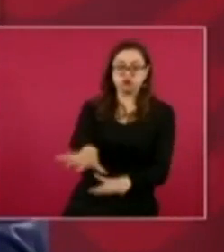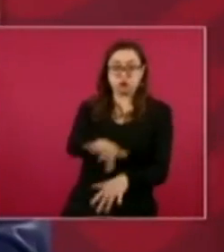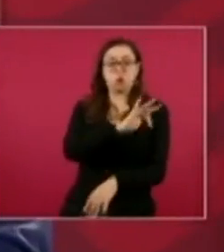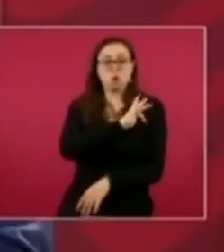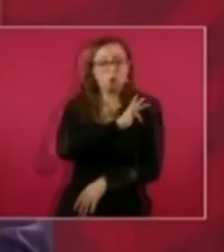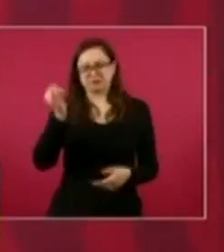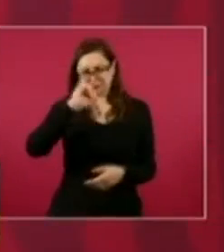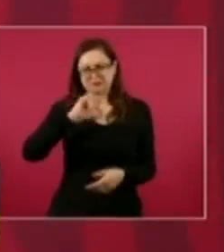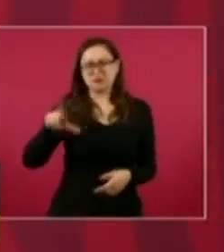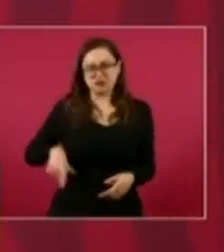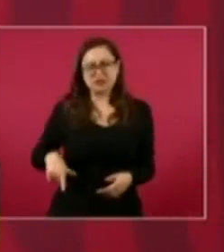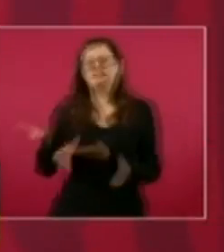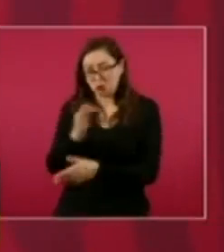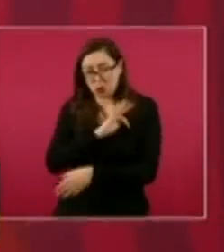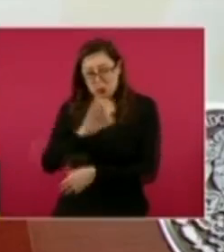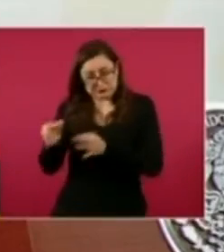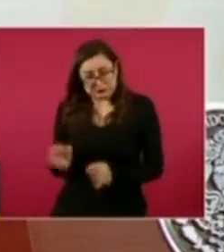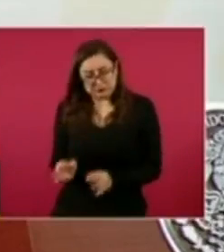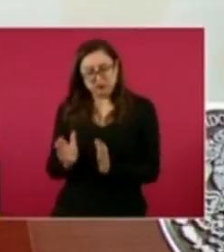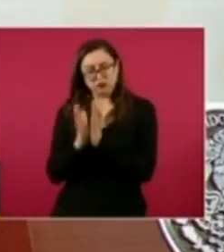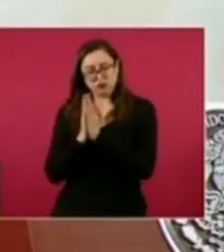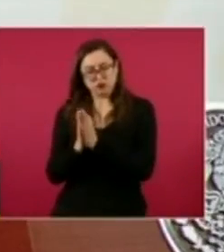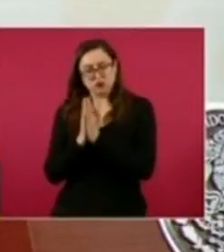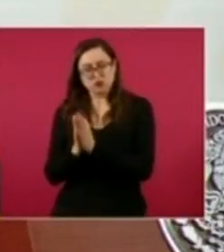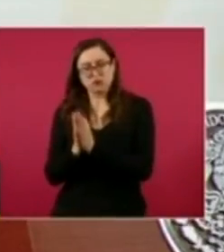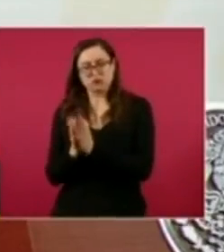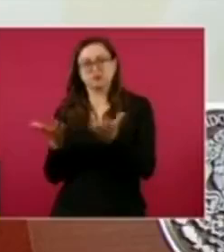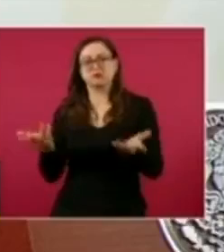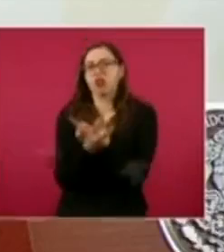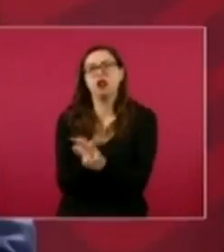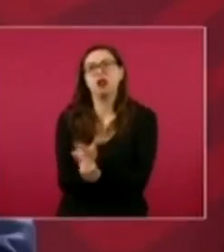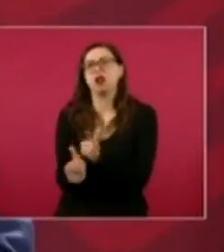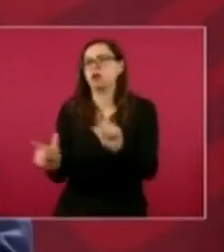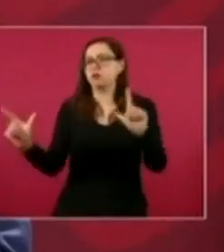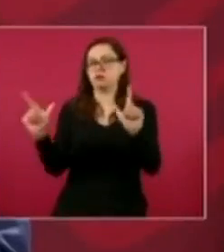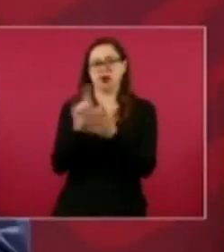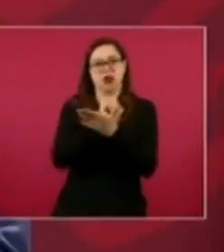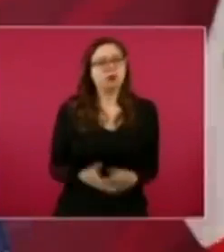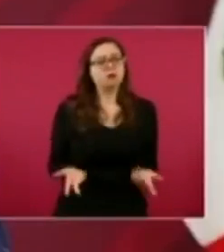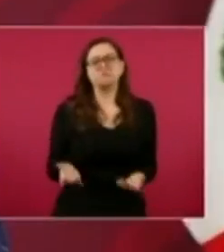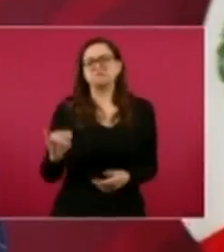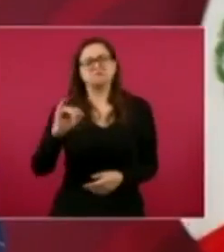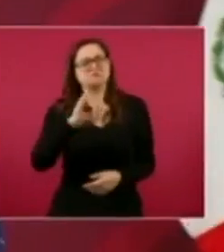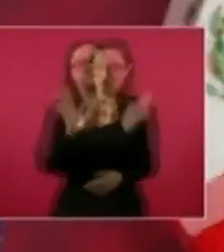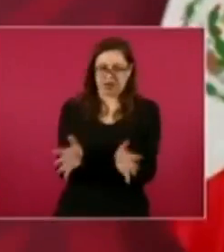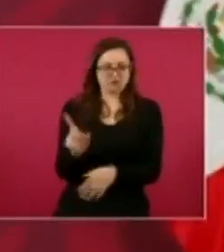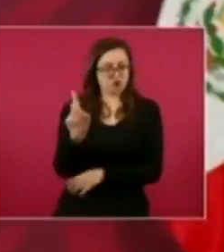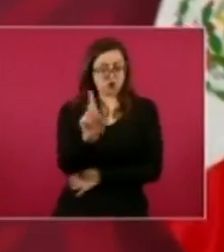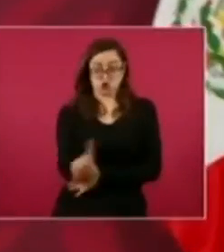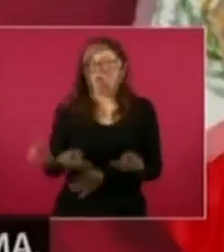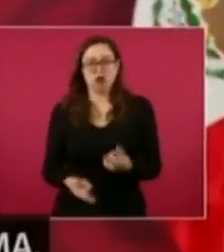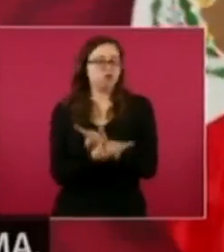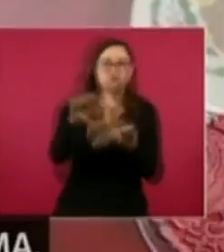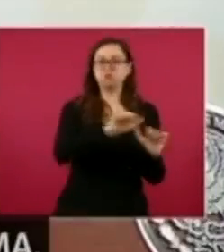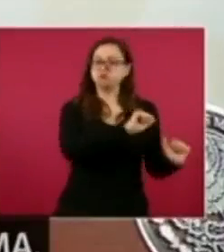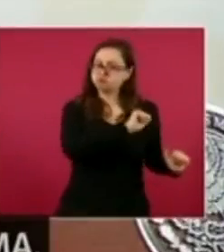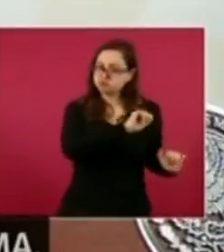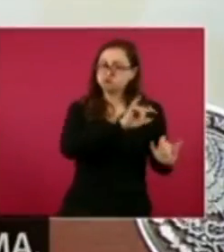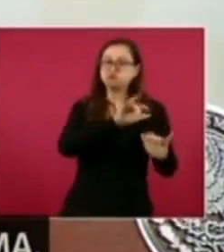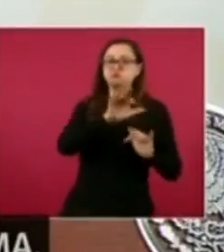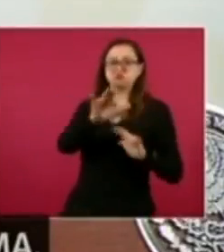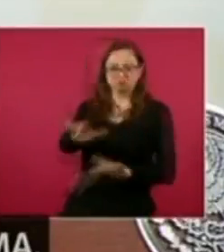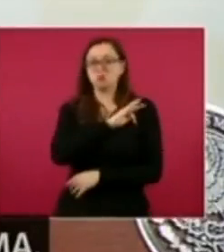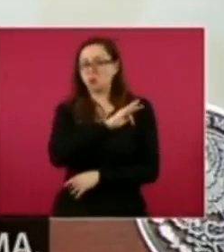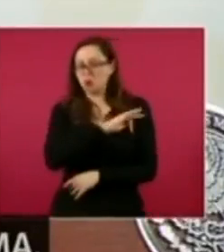comentó la jefa de gobierno que habían aceptado que esté disponible el Zócalo el domingo para que se pueda llegar